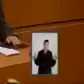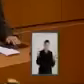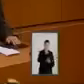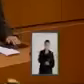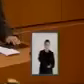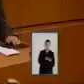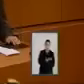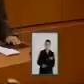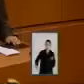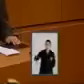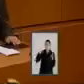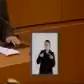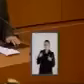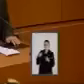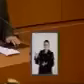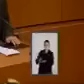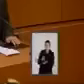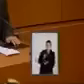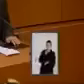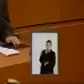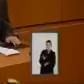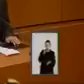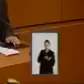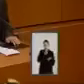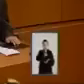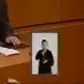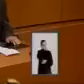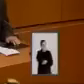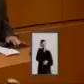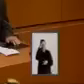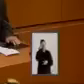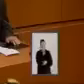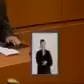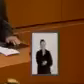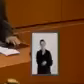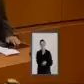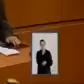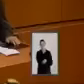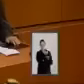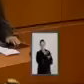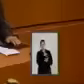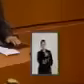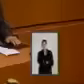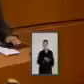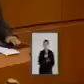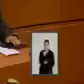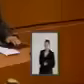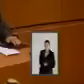propio pueblo. En 5 minutos... la Comisión de Educación aprobó